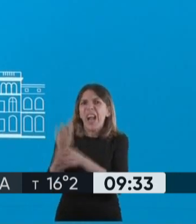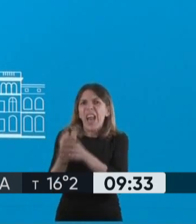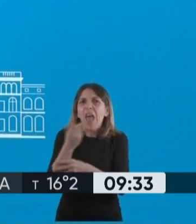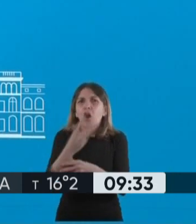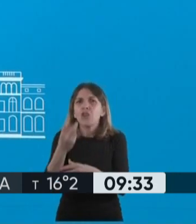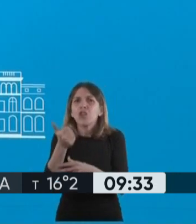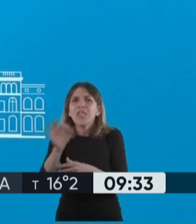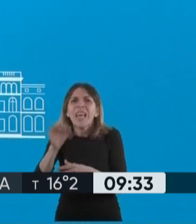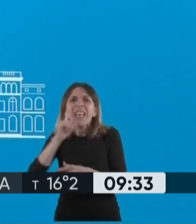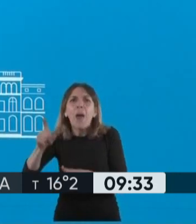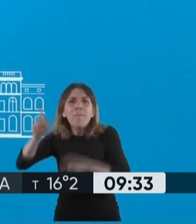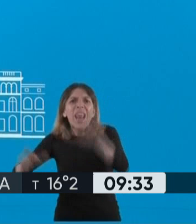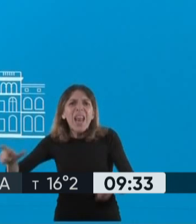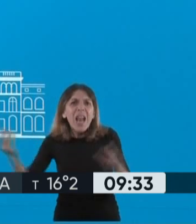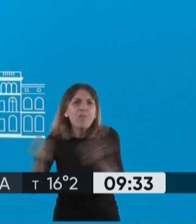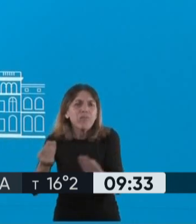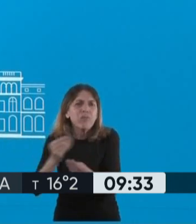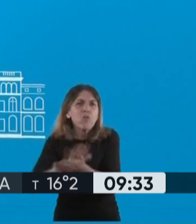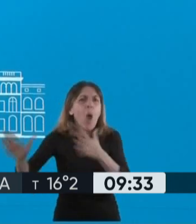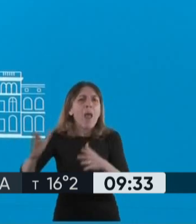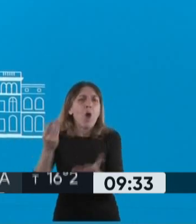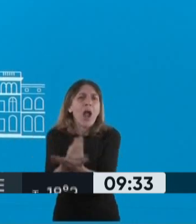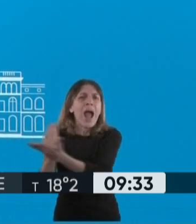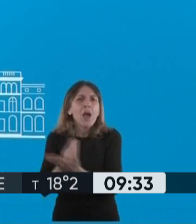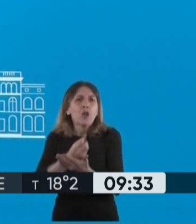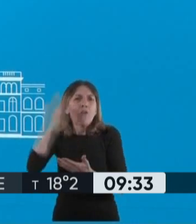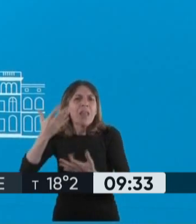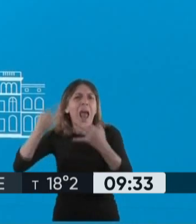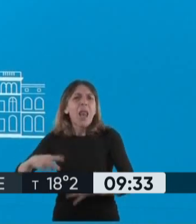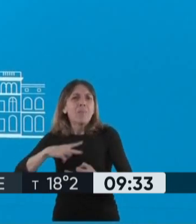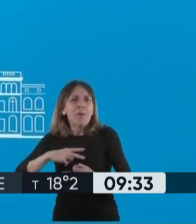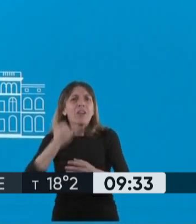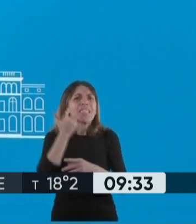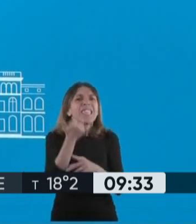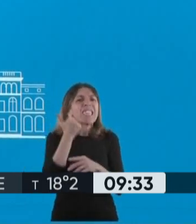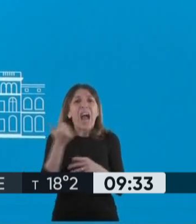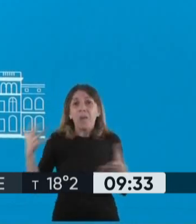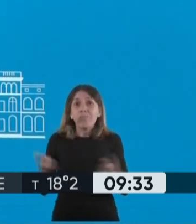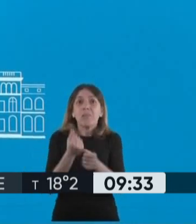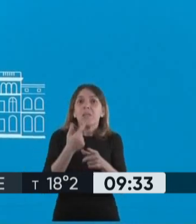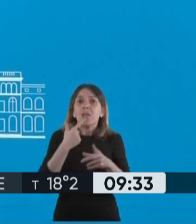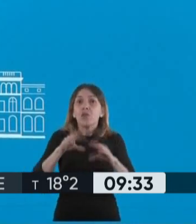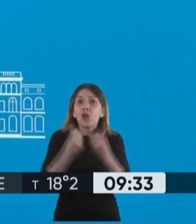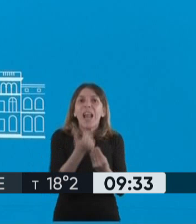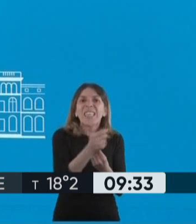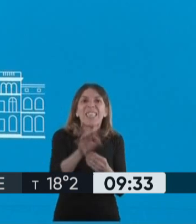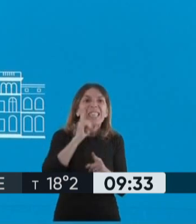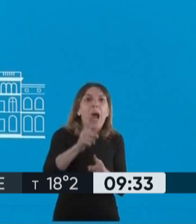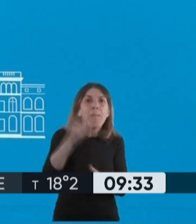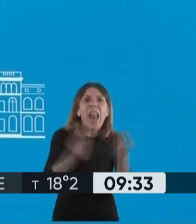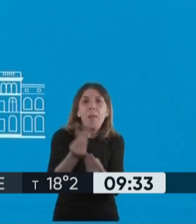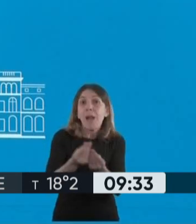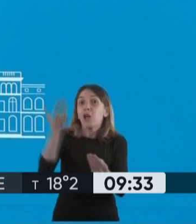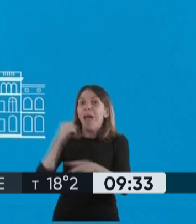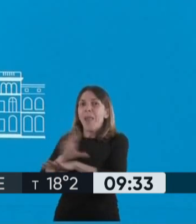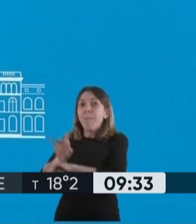236.000 empleos asalariados formales privados. Ya tenemos 60.000 puestos formales asalariados privados, más que cuando comenzó